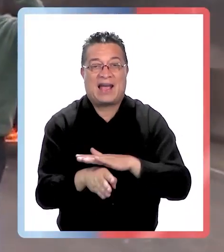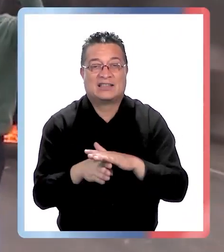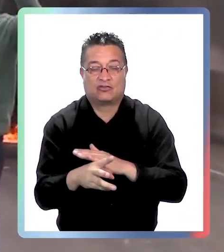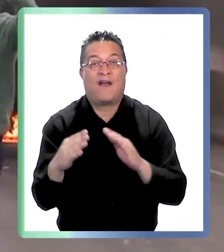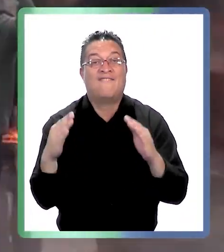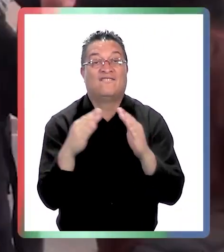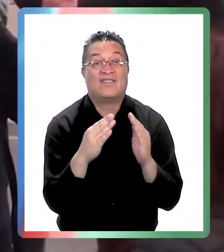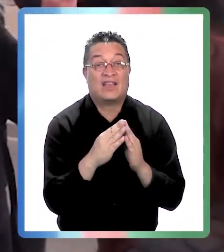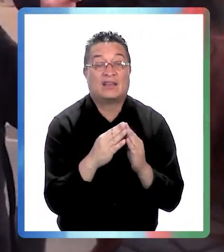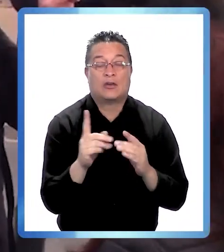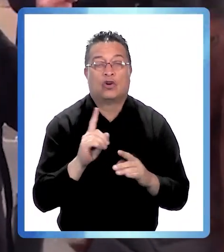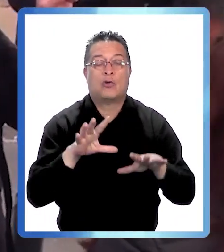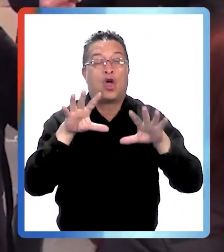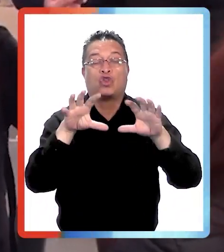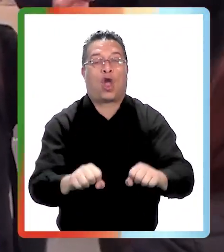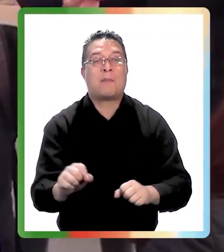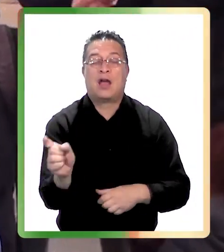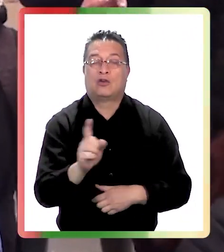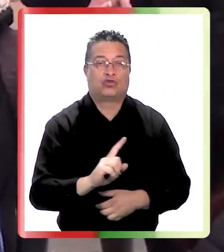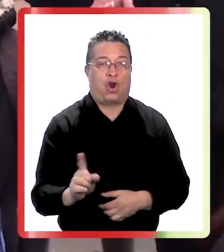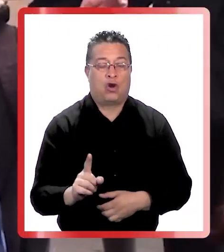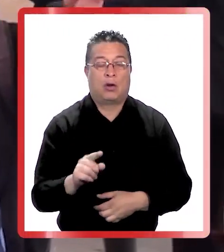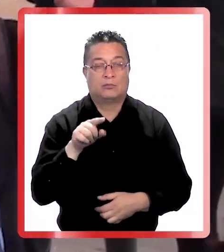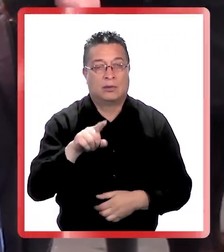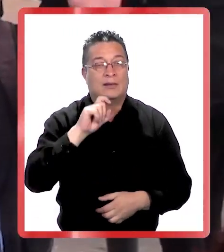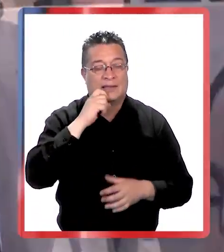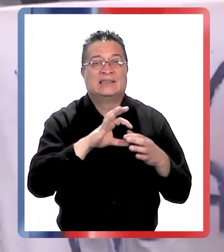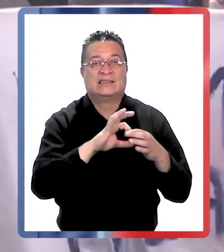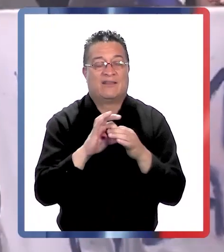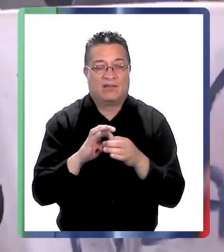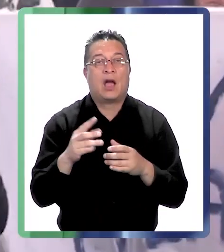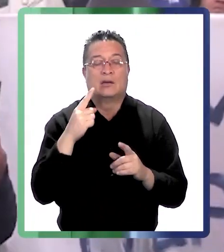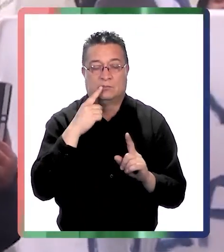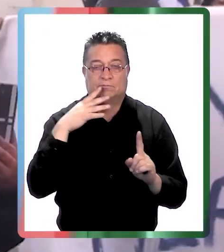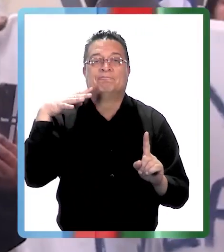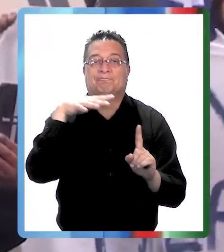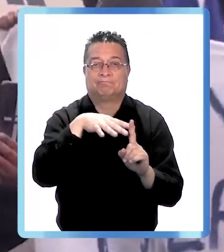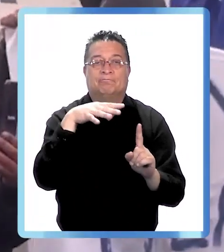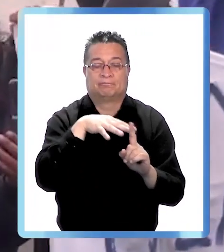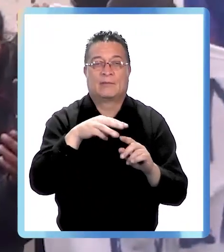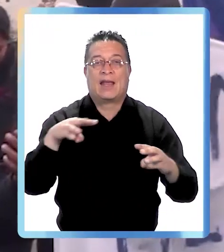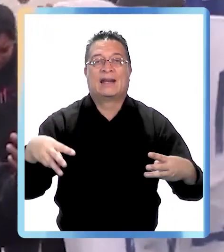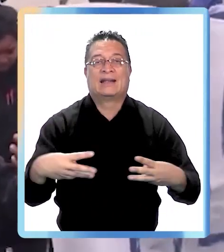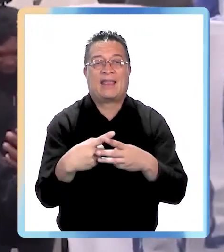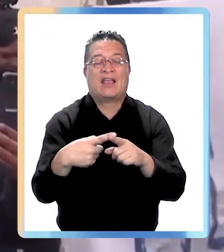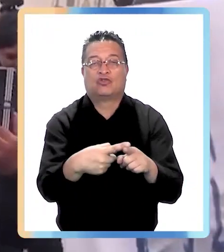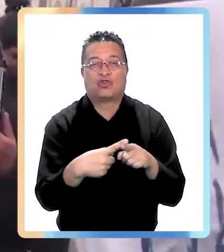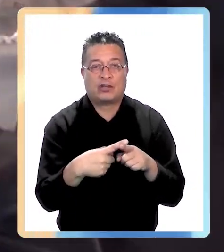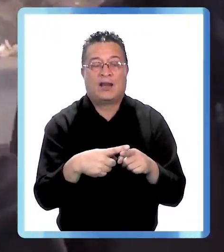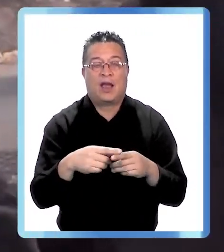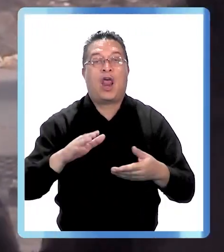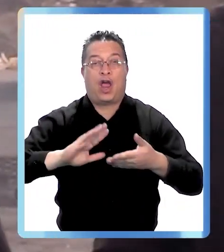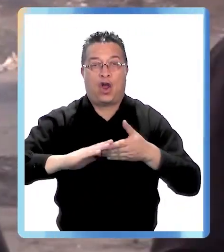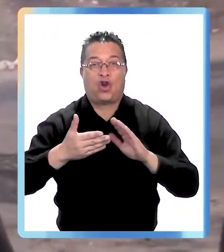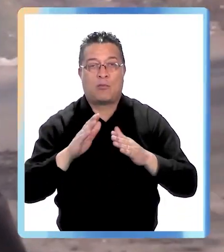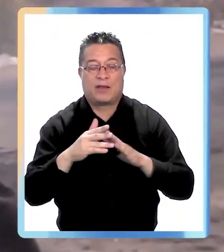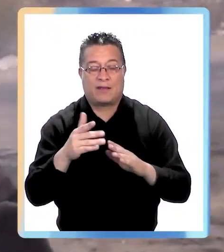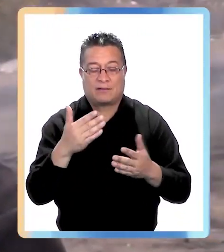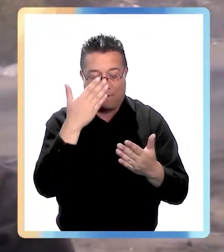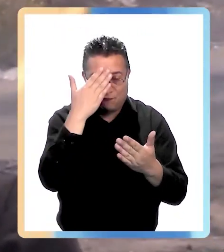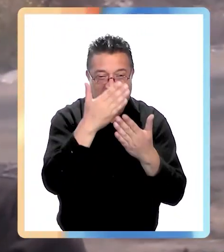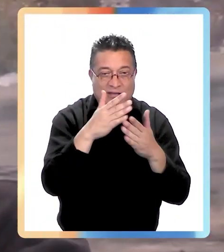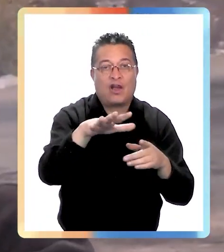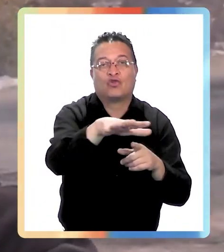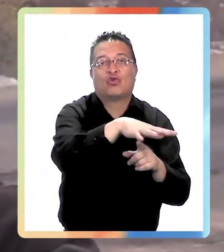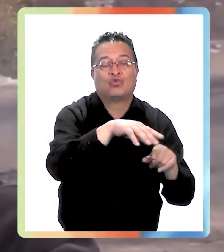la vivienda, no optan por la toma de terrenos, lo que ha significado una abierta crítica a través de las redes sociales desde la comunidad frente a